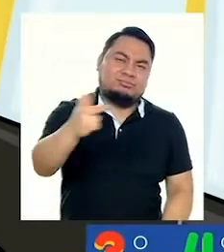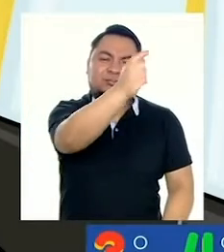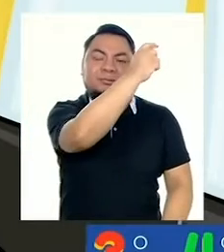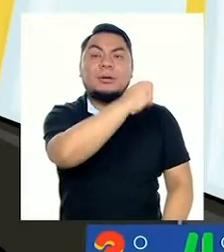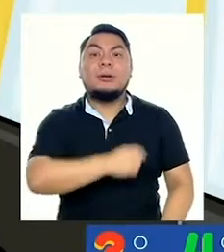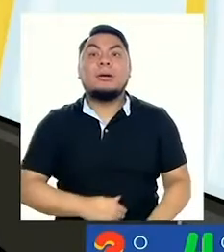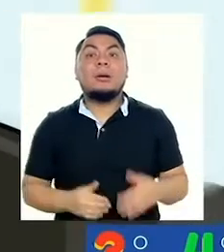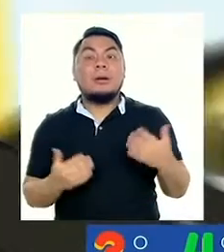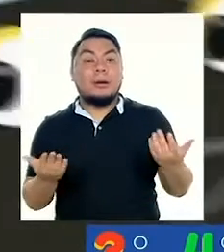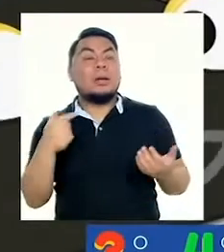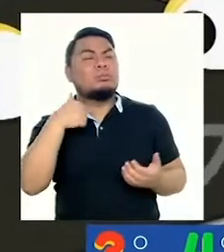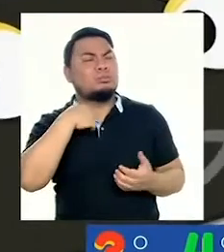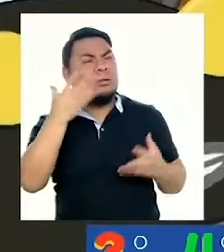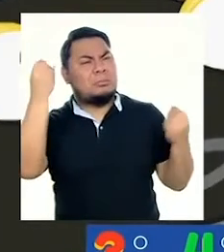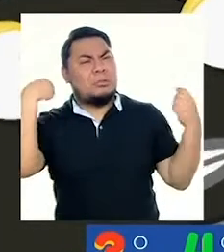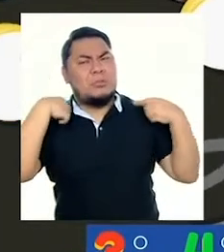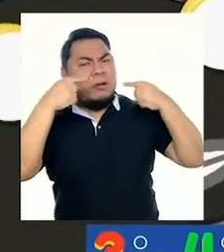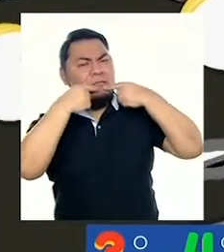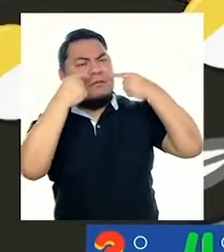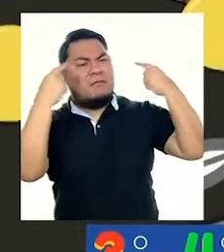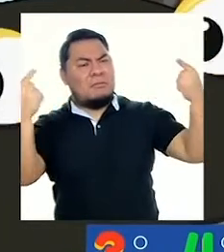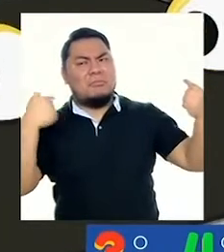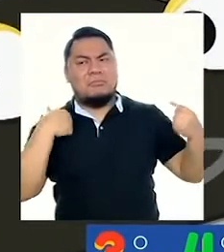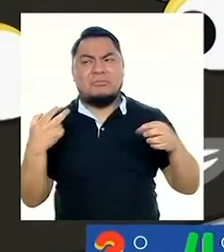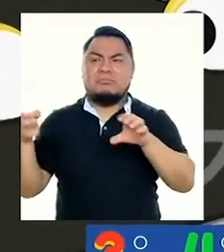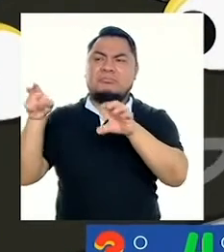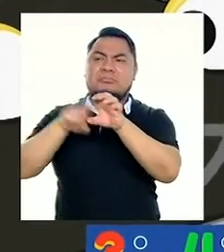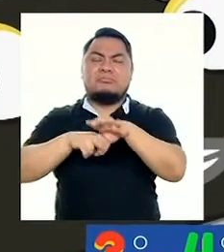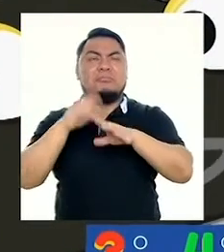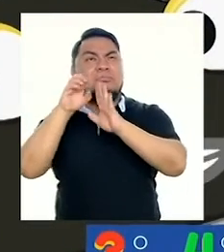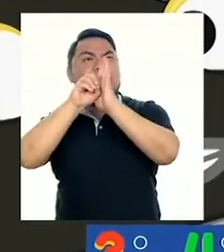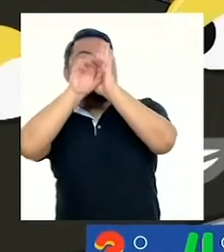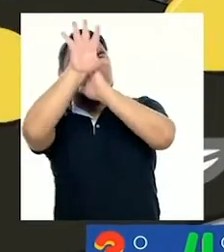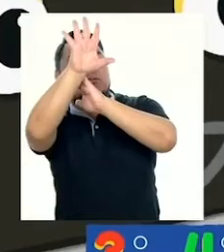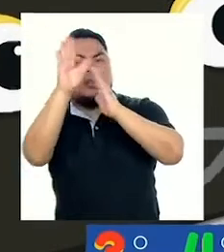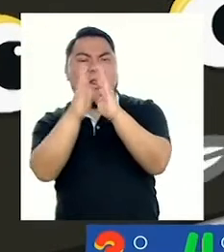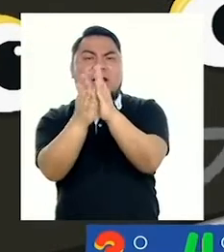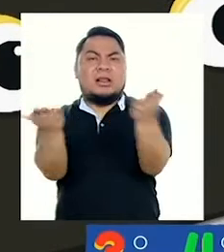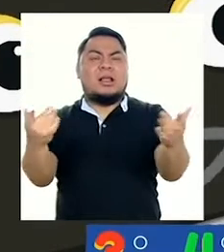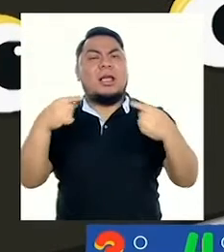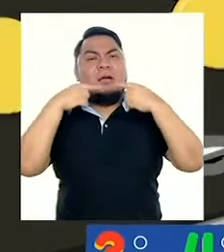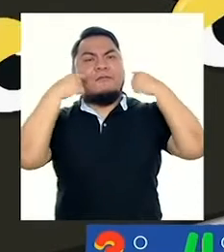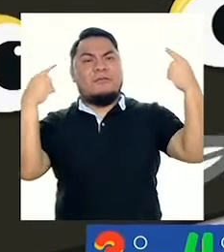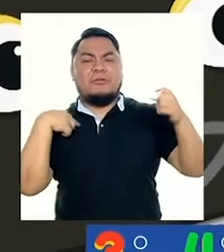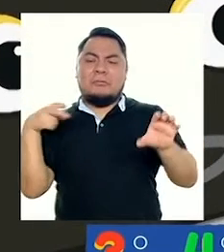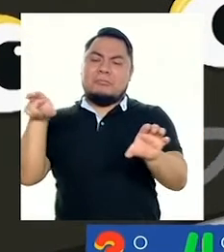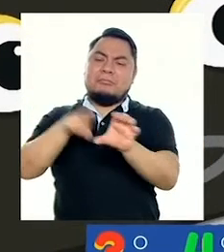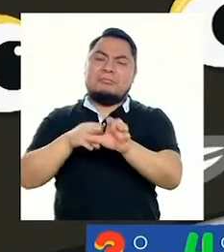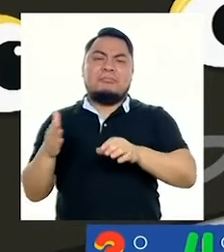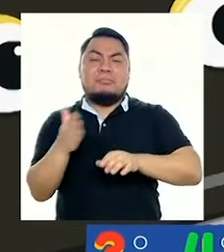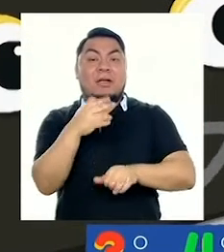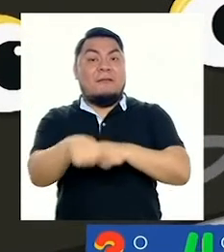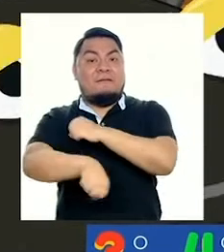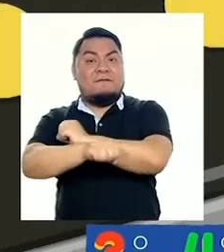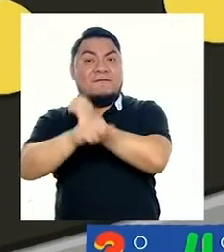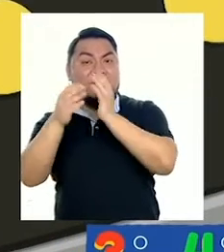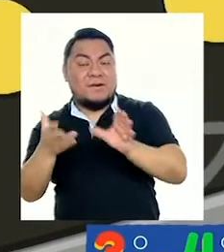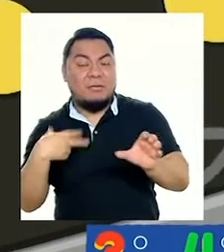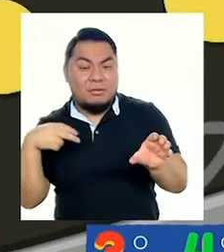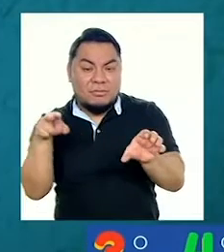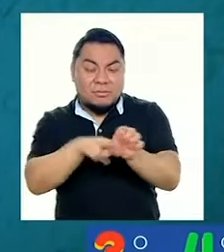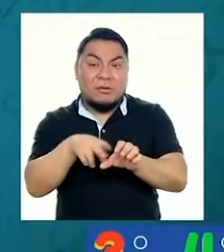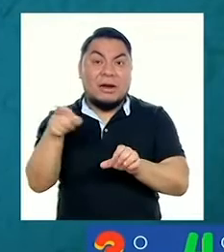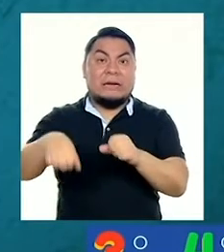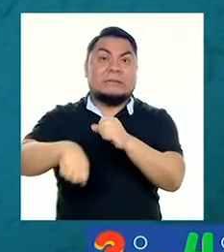Bueno, me ha tocado llevar a muchos famosos, estrellas del cine y de la televisión, gente que sale en las revistas. Una vez me tocó llevar a un futbolista que tenía que llegar a un partido